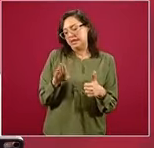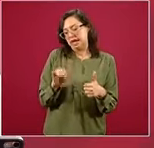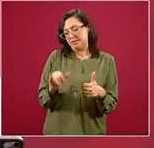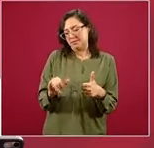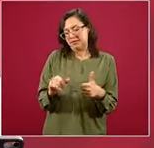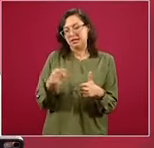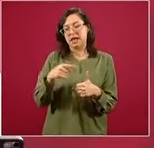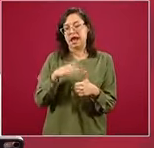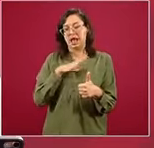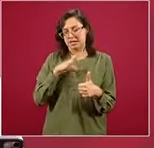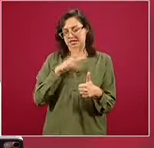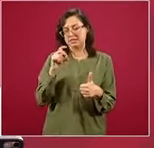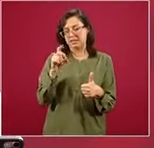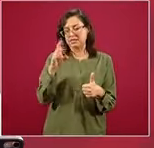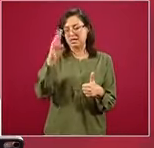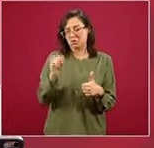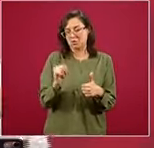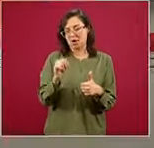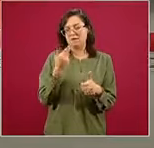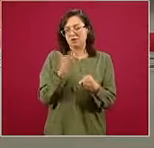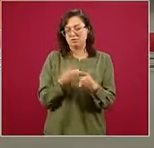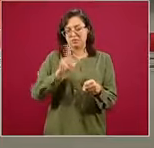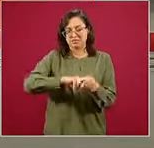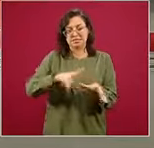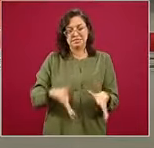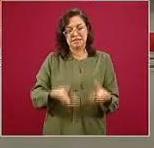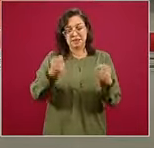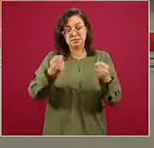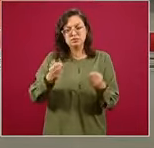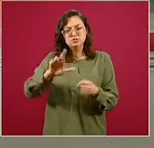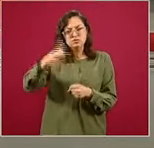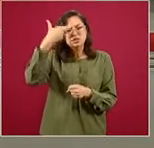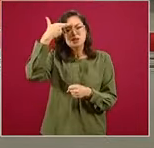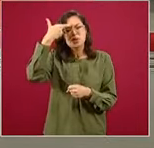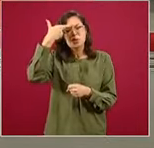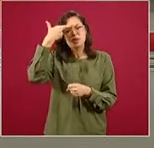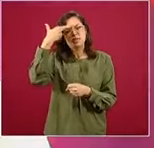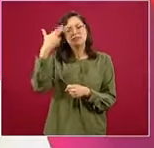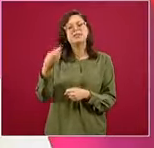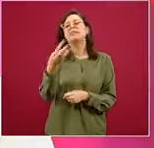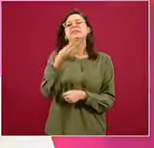más de 39 hospitales fueron rescatados. ¿Se acuerdan de aquellos 317